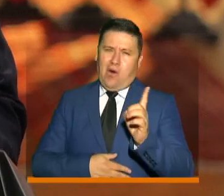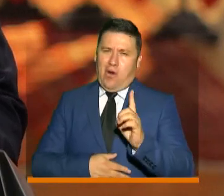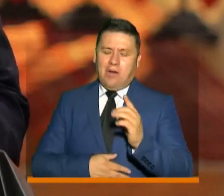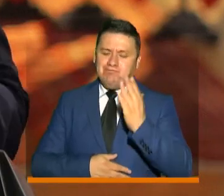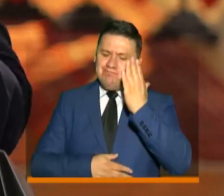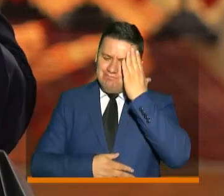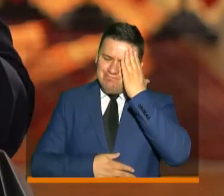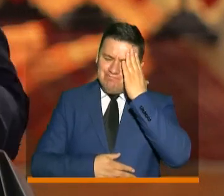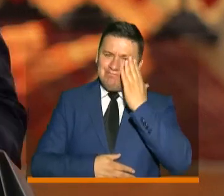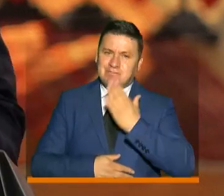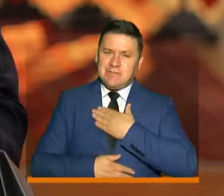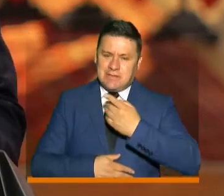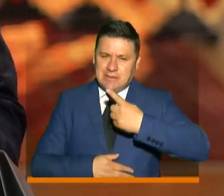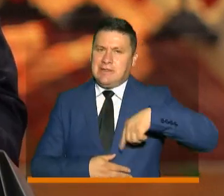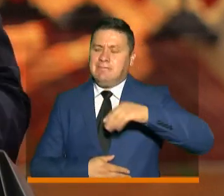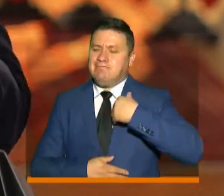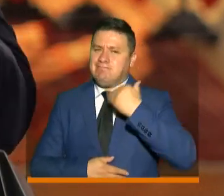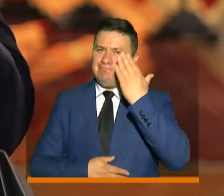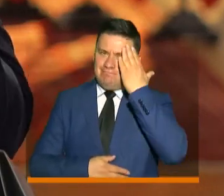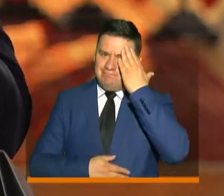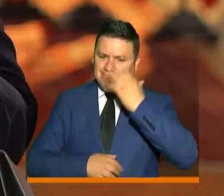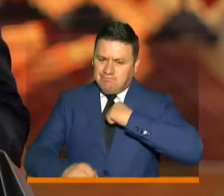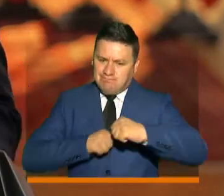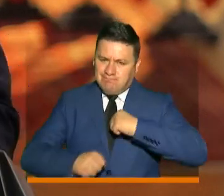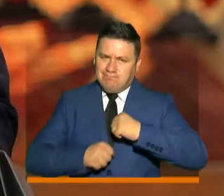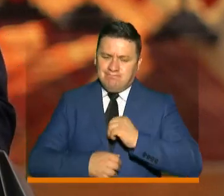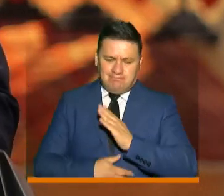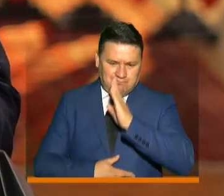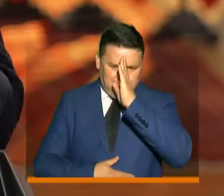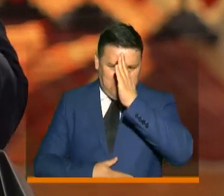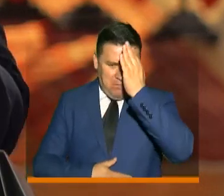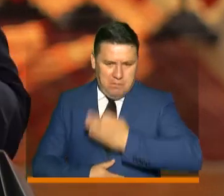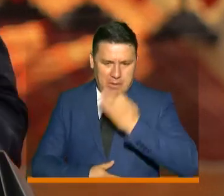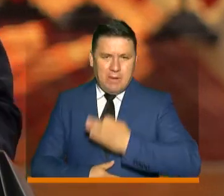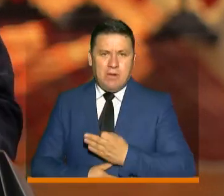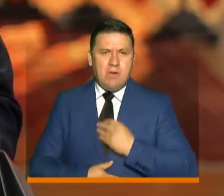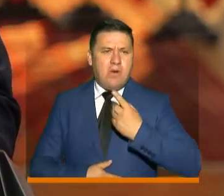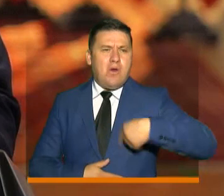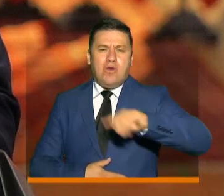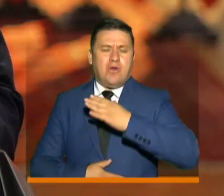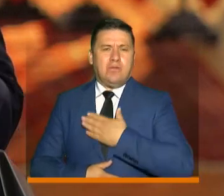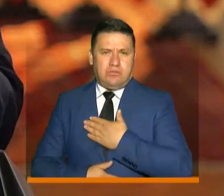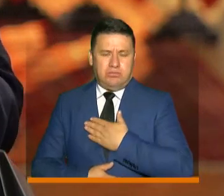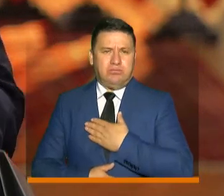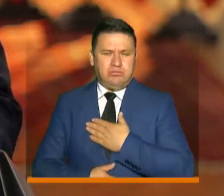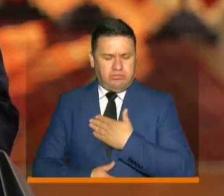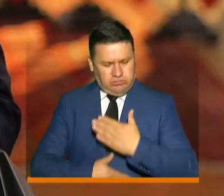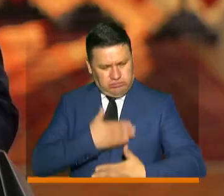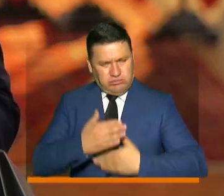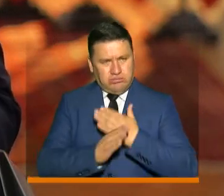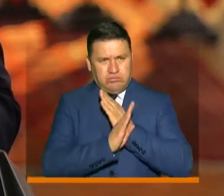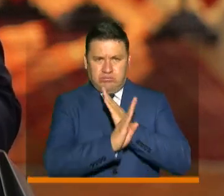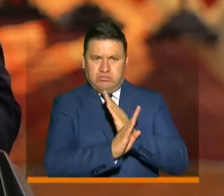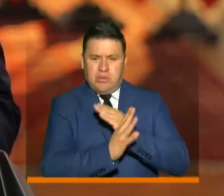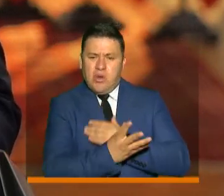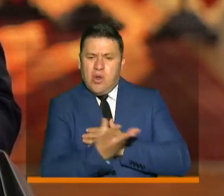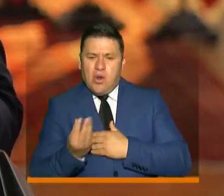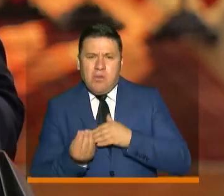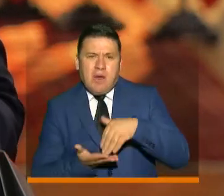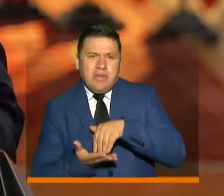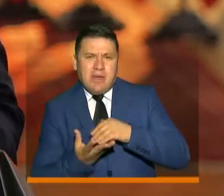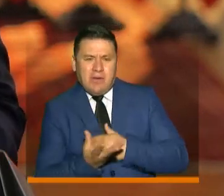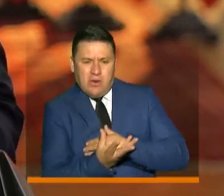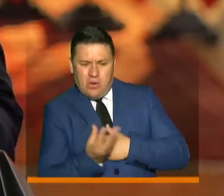que si nosotros obramos con la disciplina de todos y seguimos protegiendo a los grupos más vulnerables